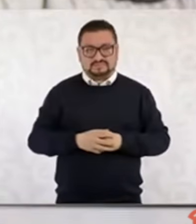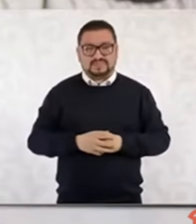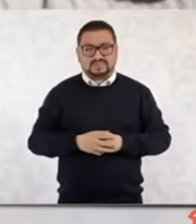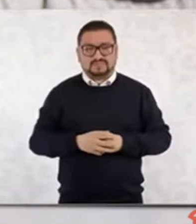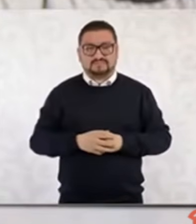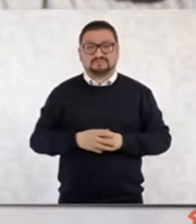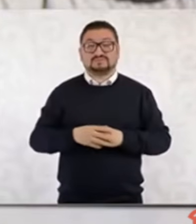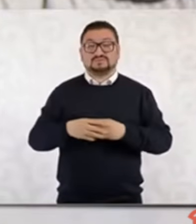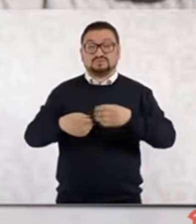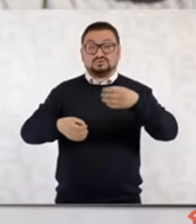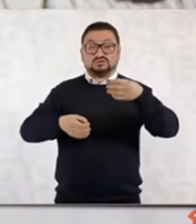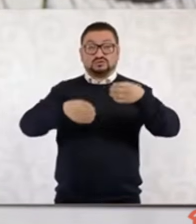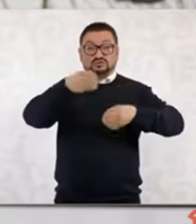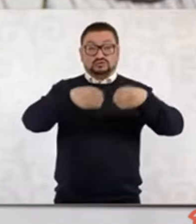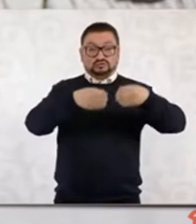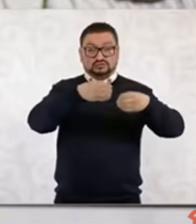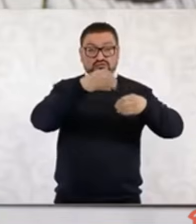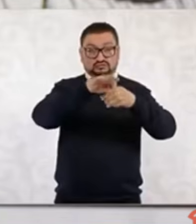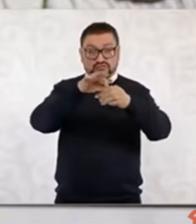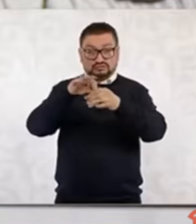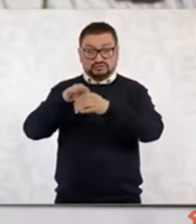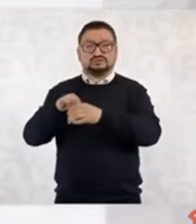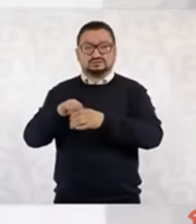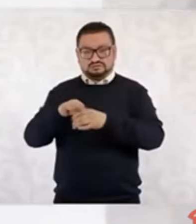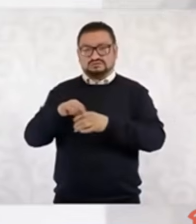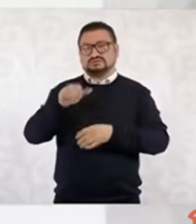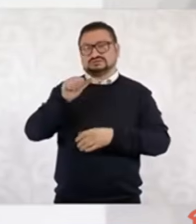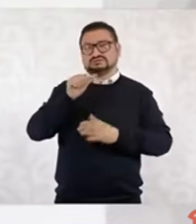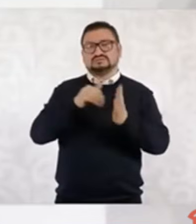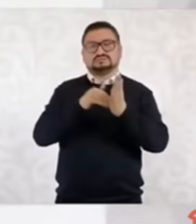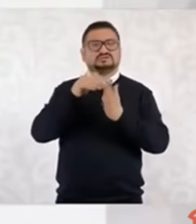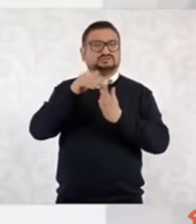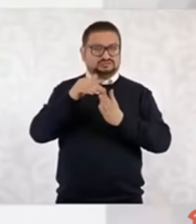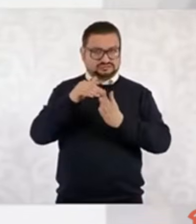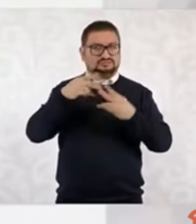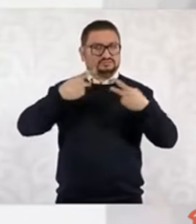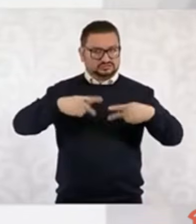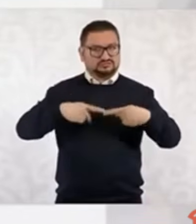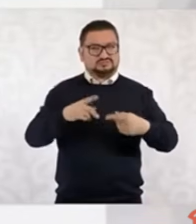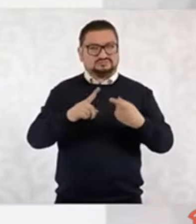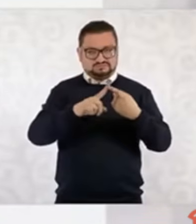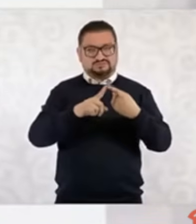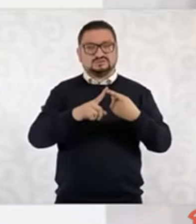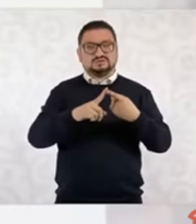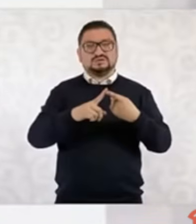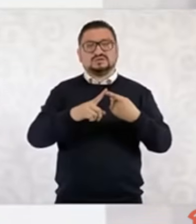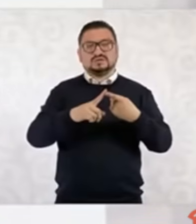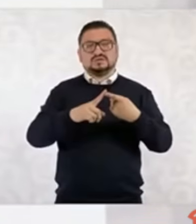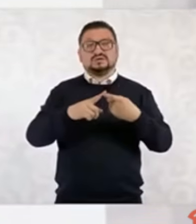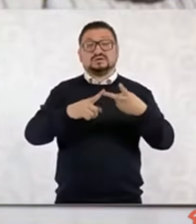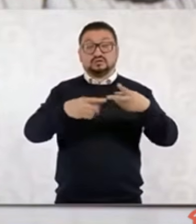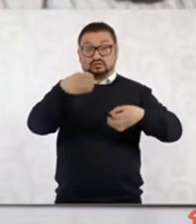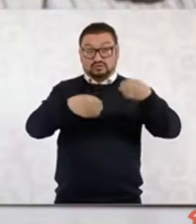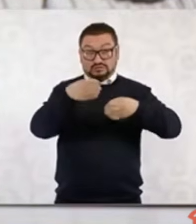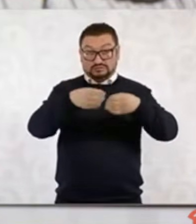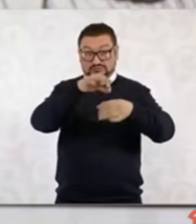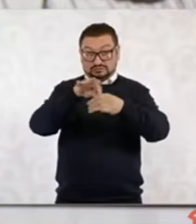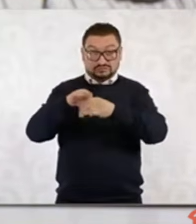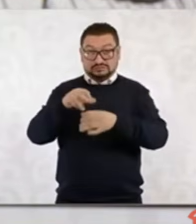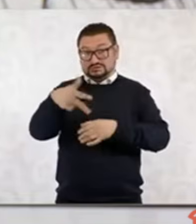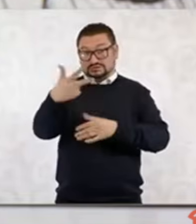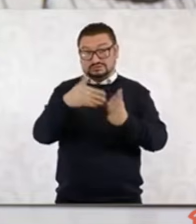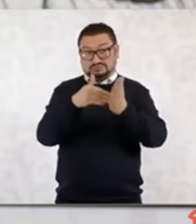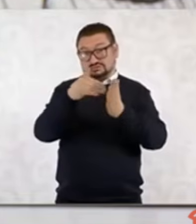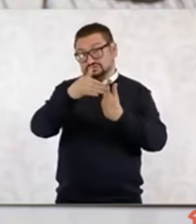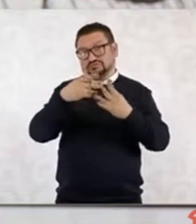consultas, revocación de mandato, votaron más de 16 millones de personas. En la decisión de los jueces, 13 millones de personas,